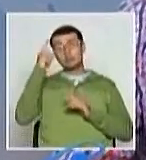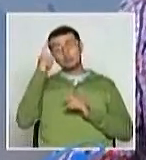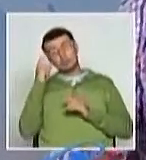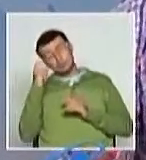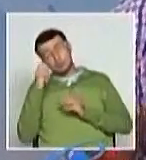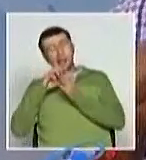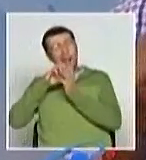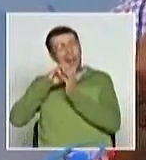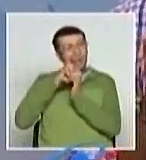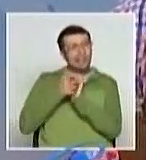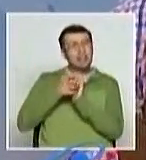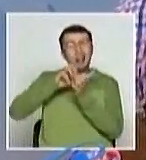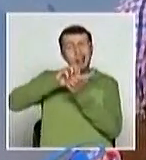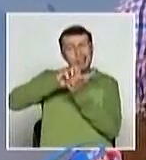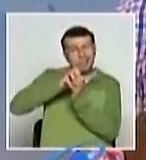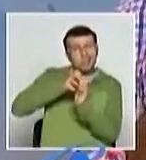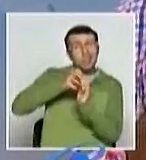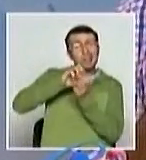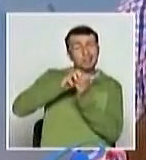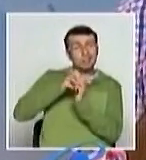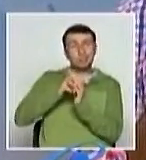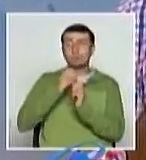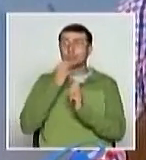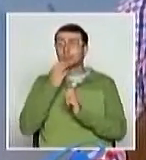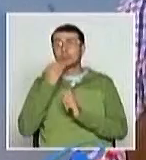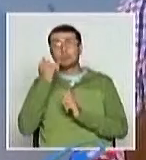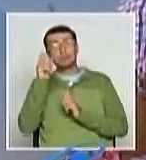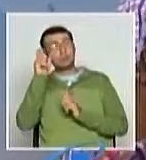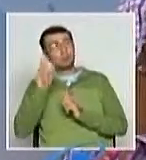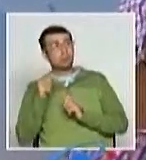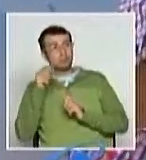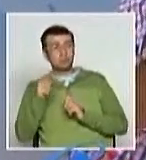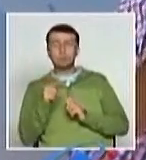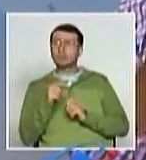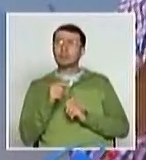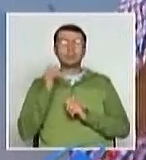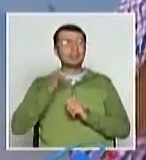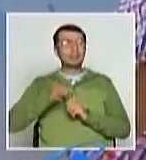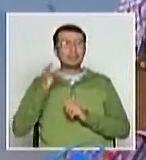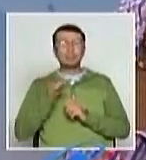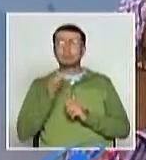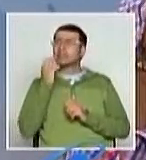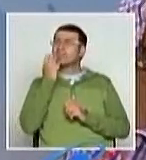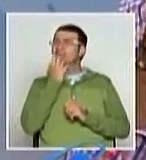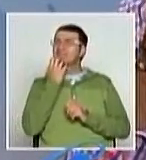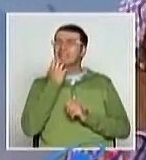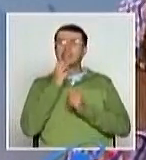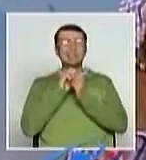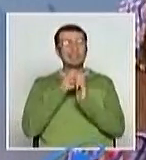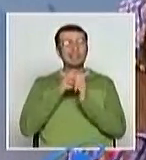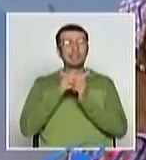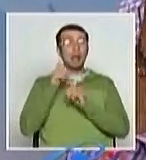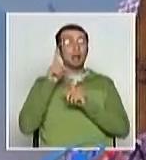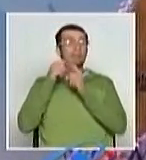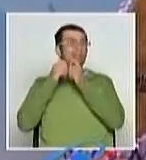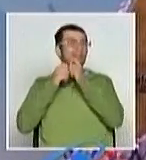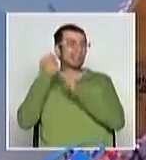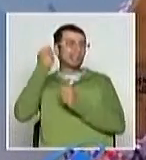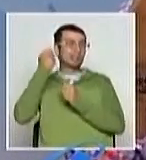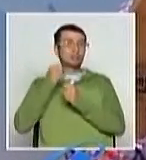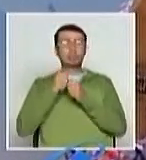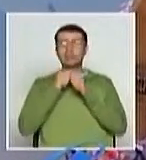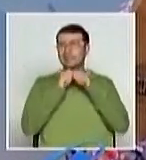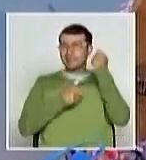es la persona que duerme en esta posición está chasqueando los dientes al punto que se le fracturan se revientan